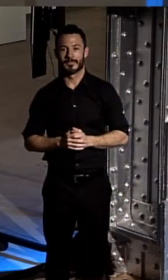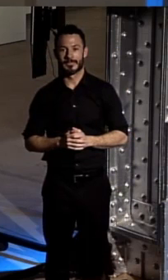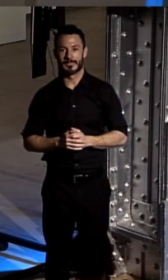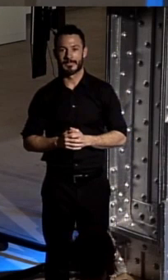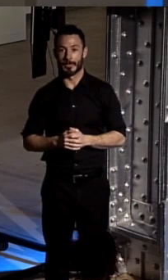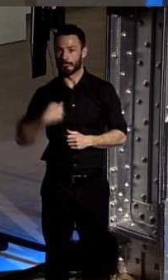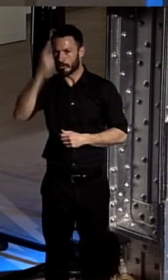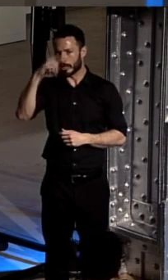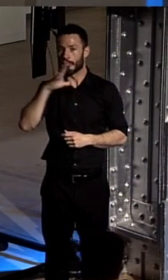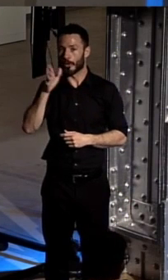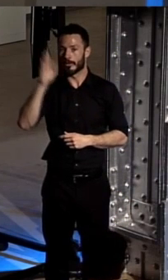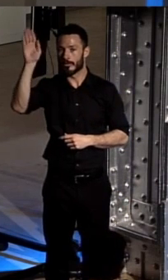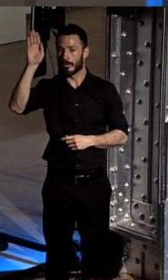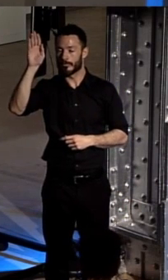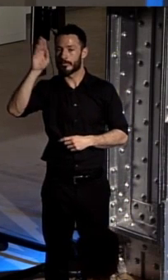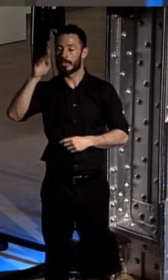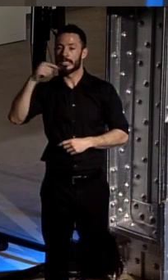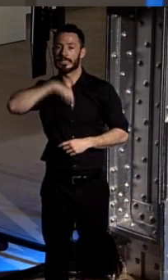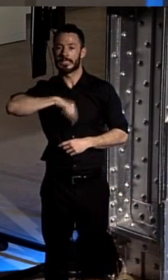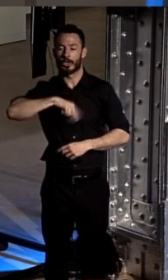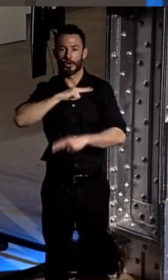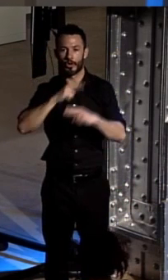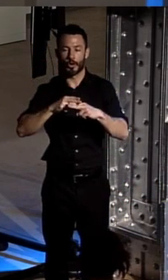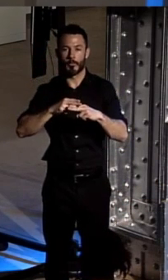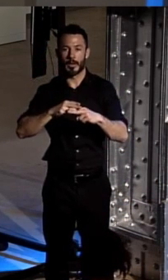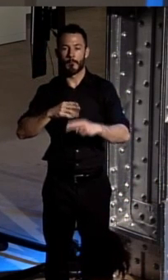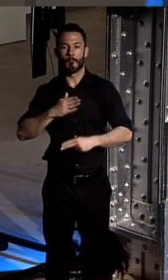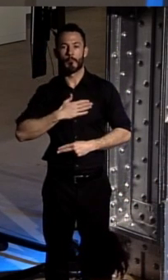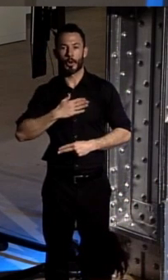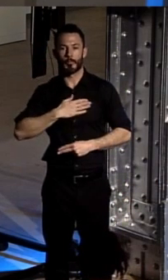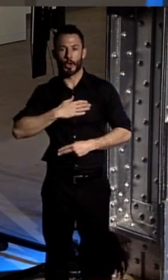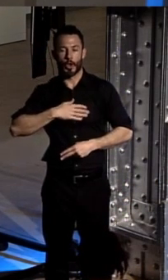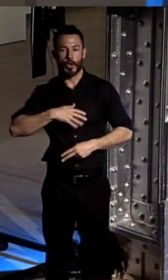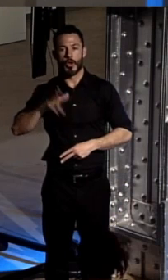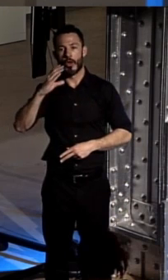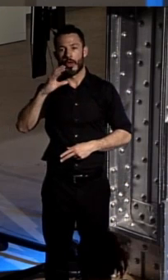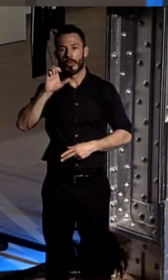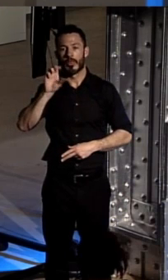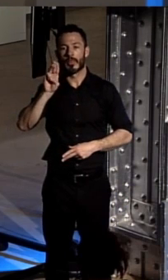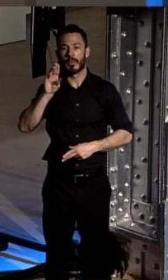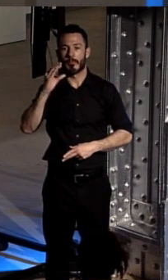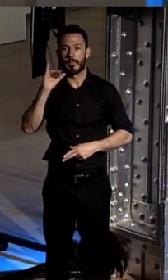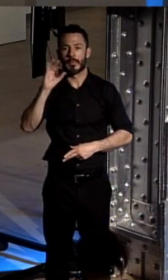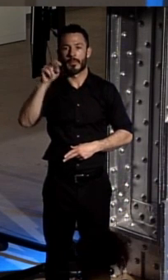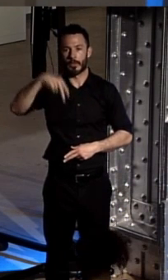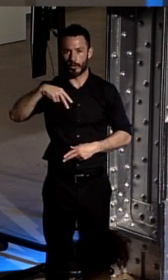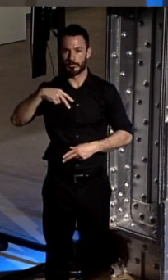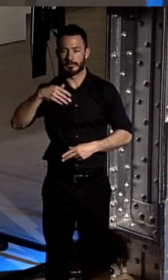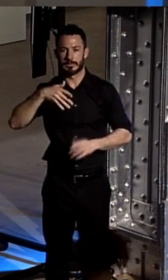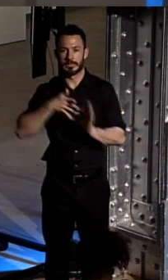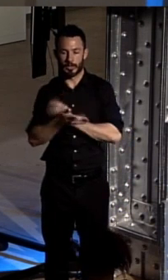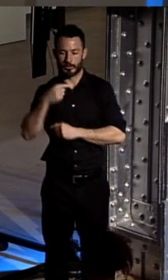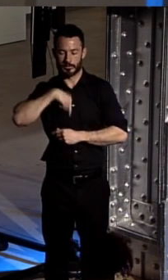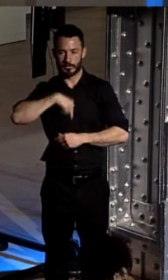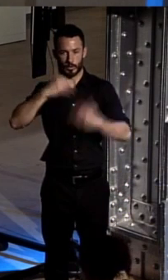lo sé porque tengo un sentido que se llama propiocepción. Mi cerebro manda instrucciones a los músculos para moverse, pero también sensa los